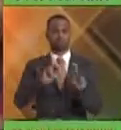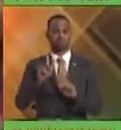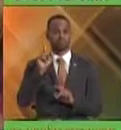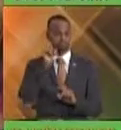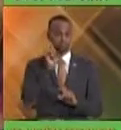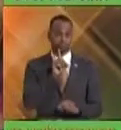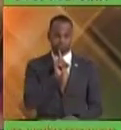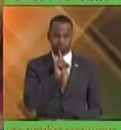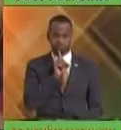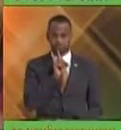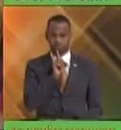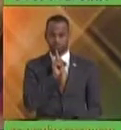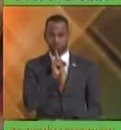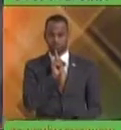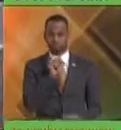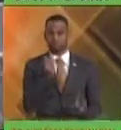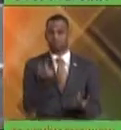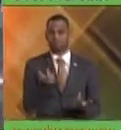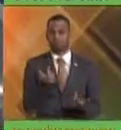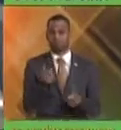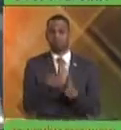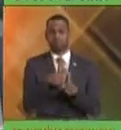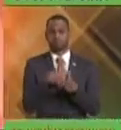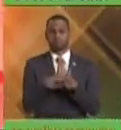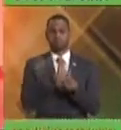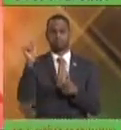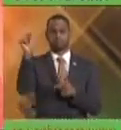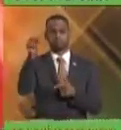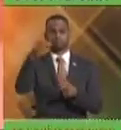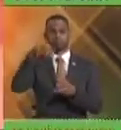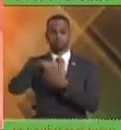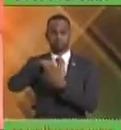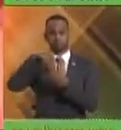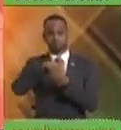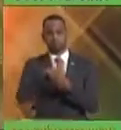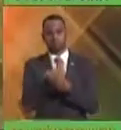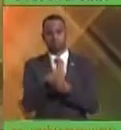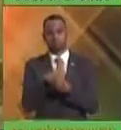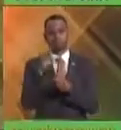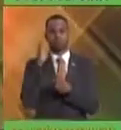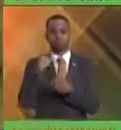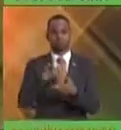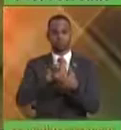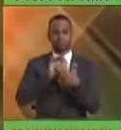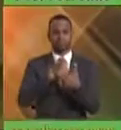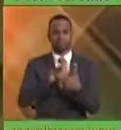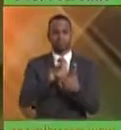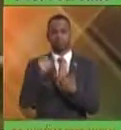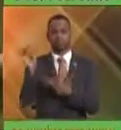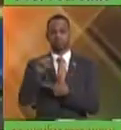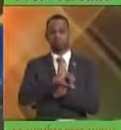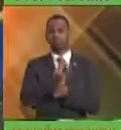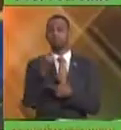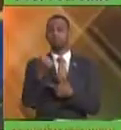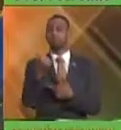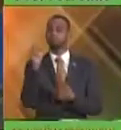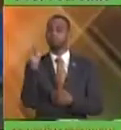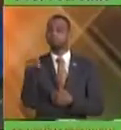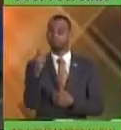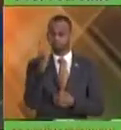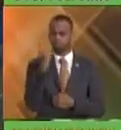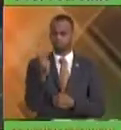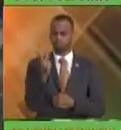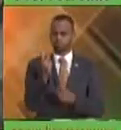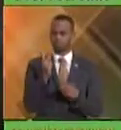sordas entonces esos bancos los se les va a reconocer y otros bancos pueden ver que